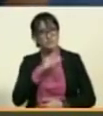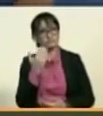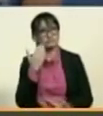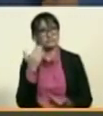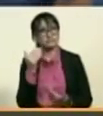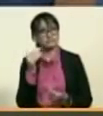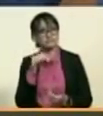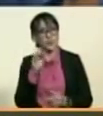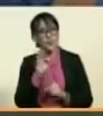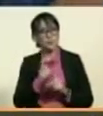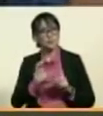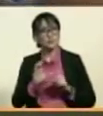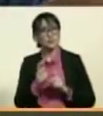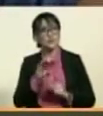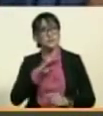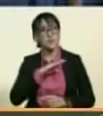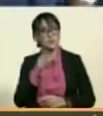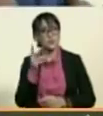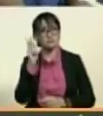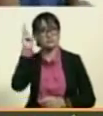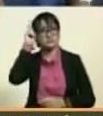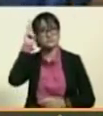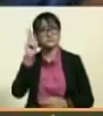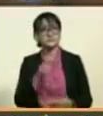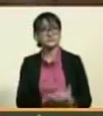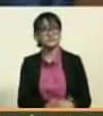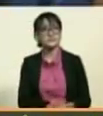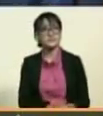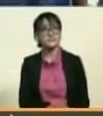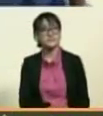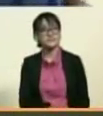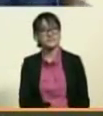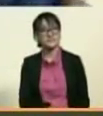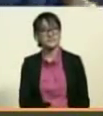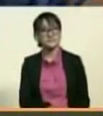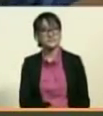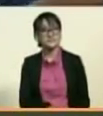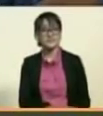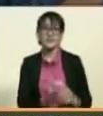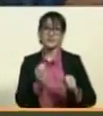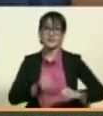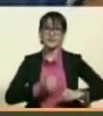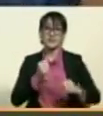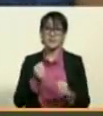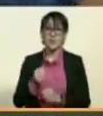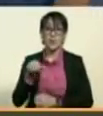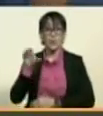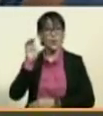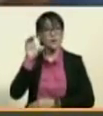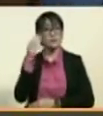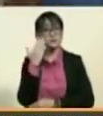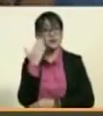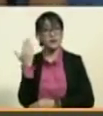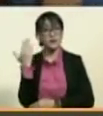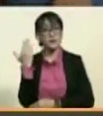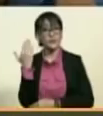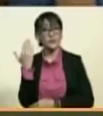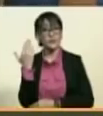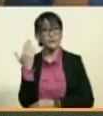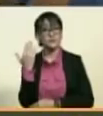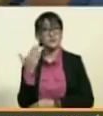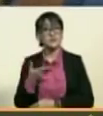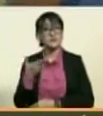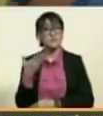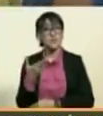esta región. Debemos recordar que el estado Delta Amacuro es uno de los estados que comparte una